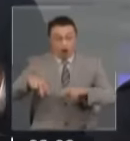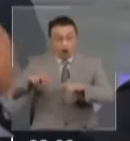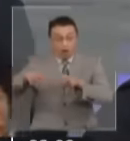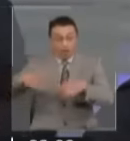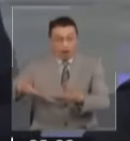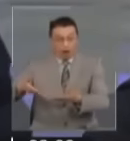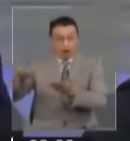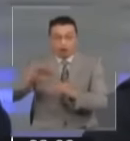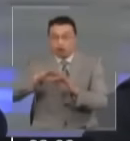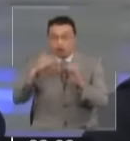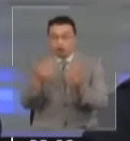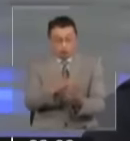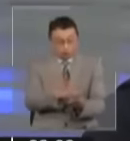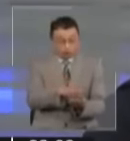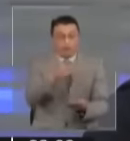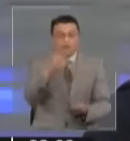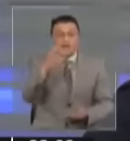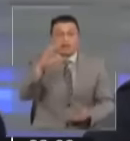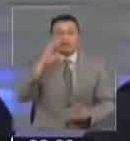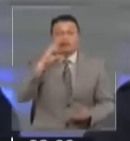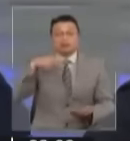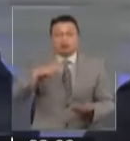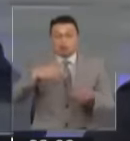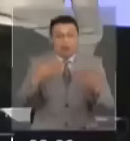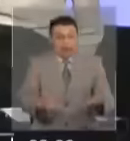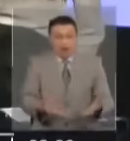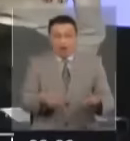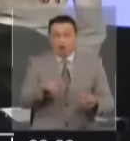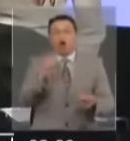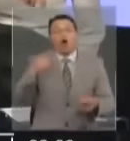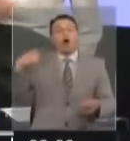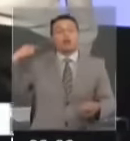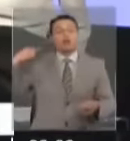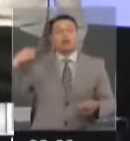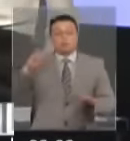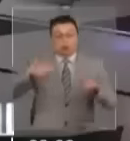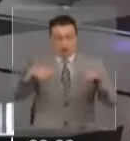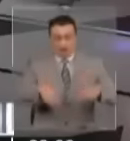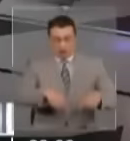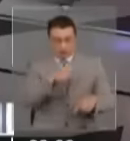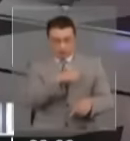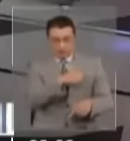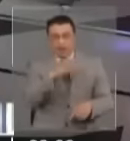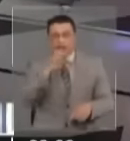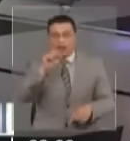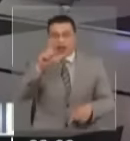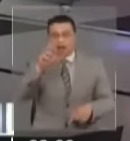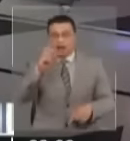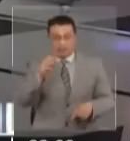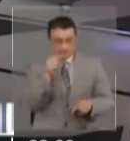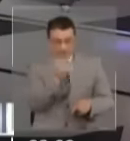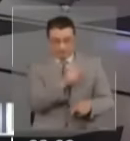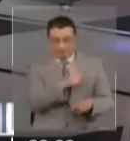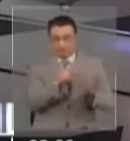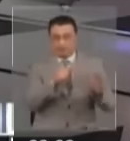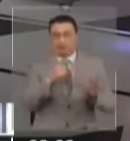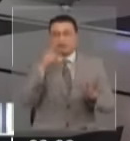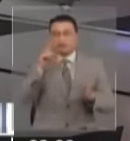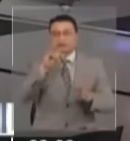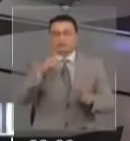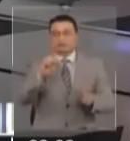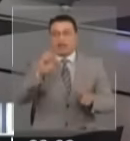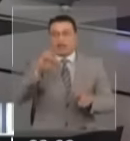Están todos los argumentos, los vecinos hacen... Pero perdón, ¿de la actual administración o la anterior? Estamos hablando de la actual administración. Por eso señor Sari. No nos vayamos tan atrás.